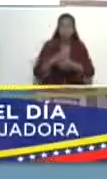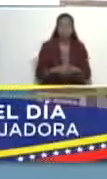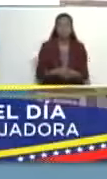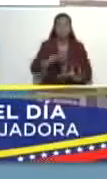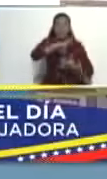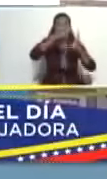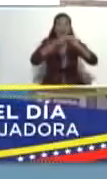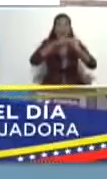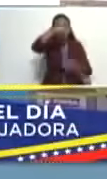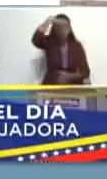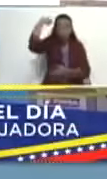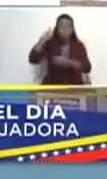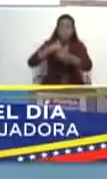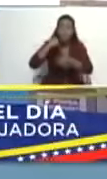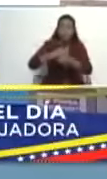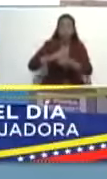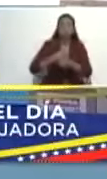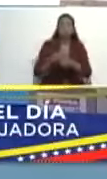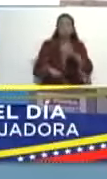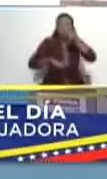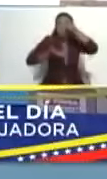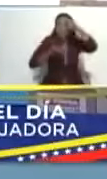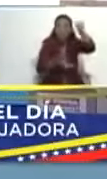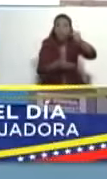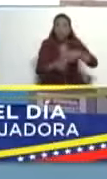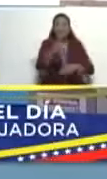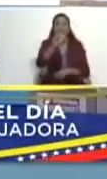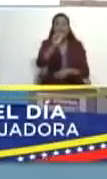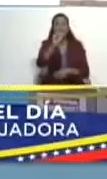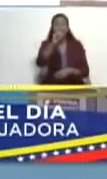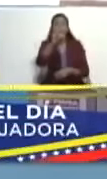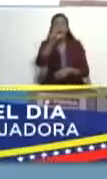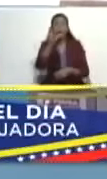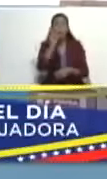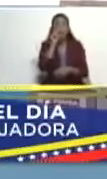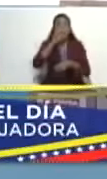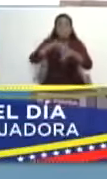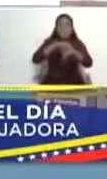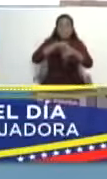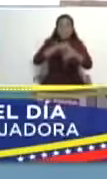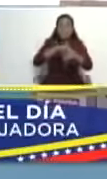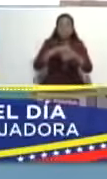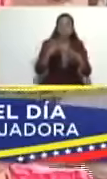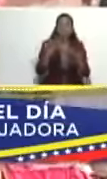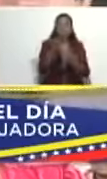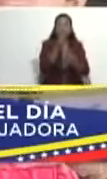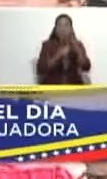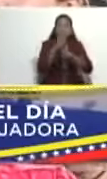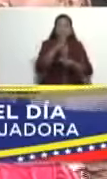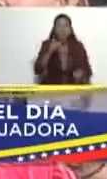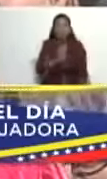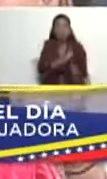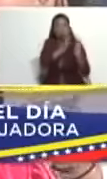CLAC obrero para la clase obrera, de Artillería, ministro Alexis Corredor, lo encargo a usted.